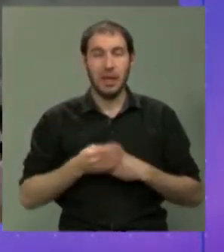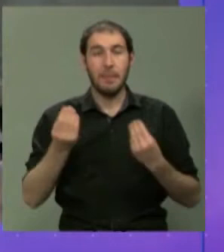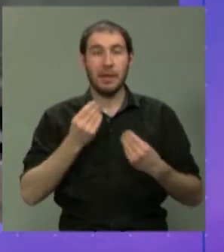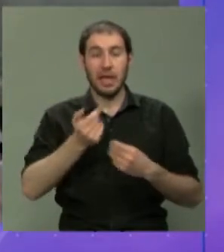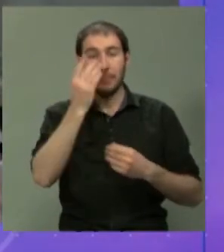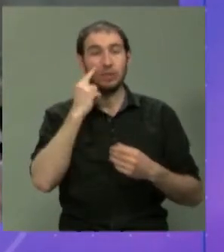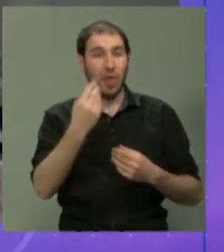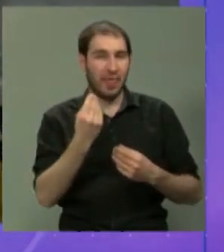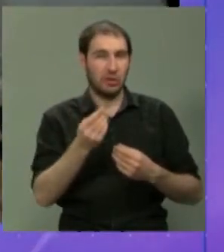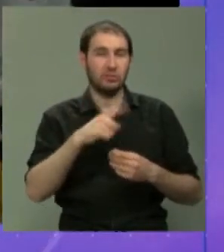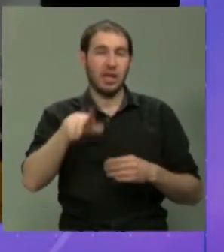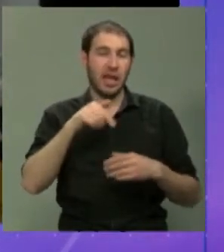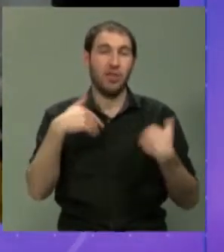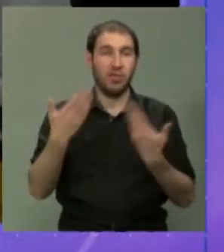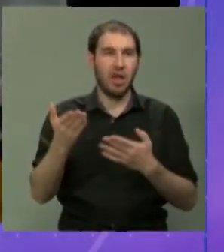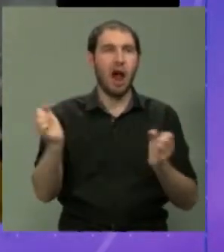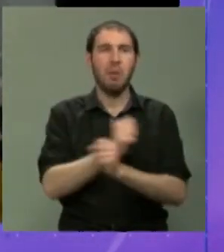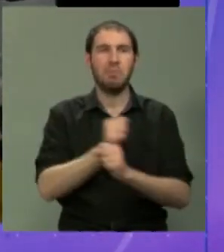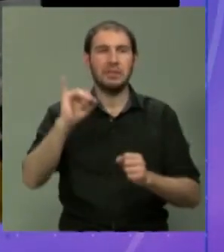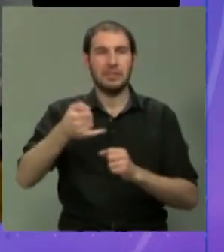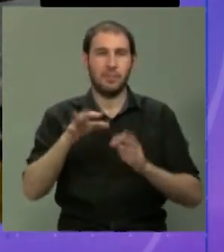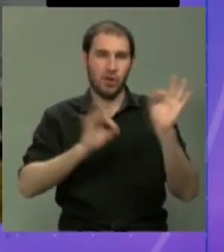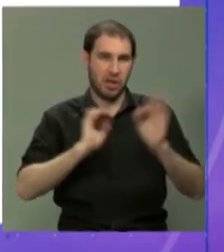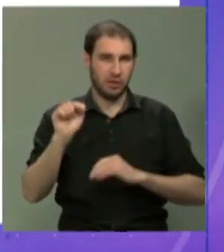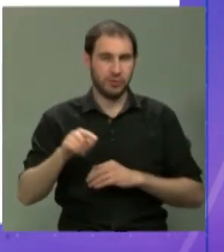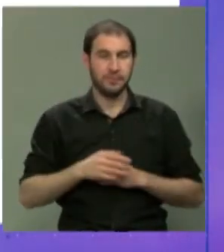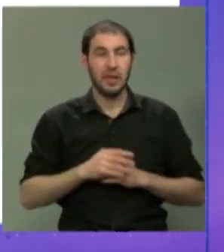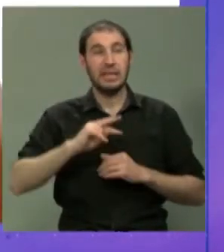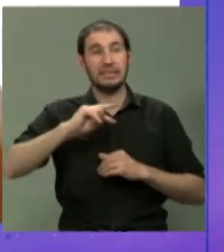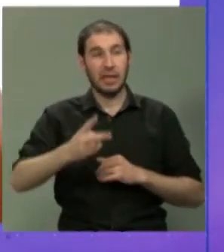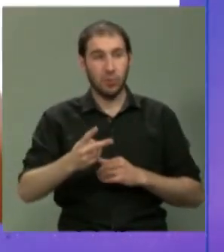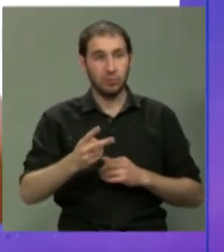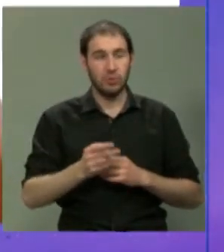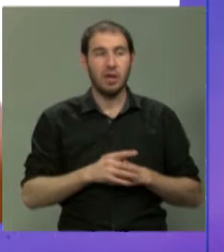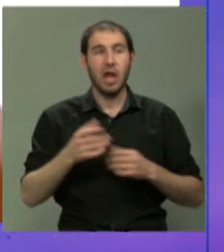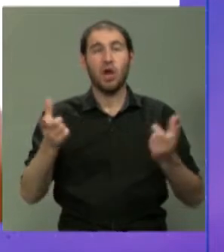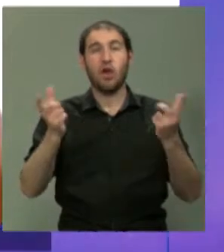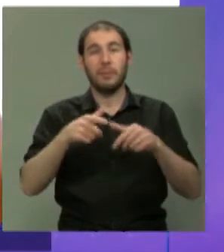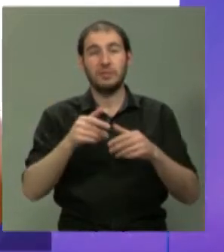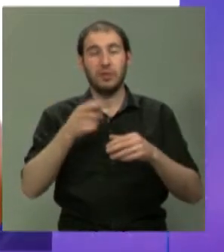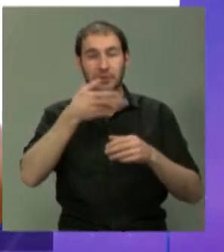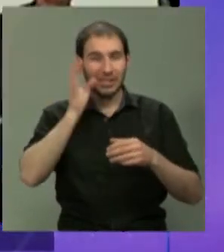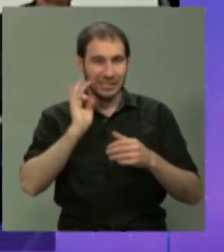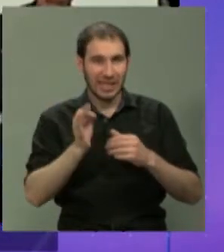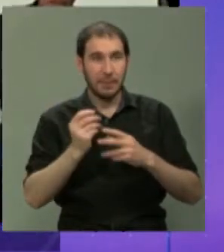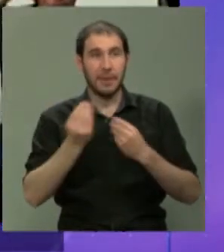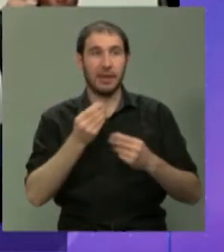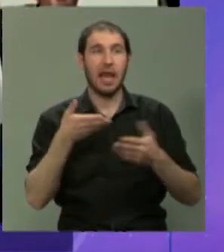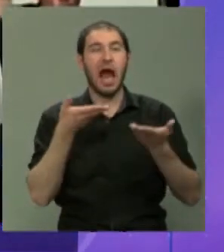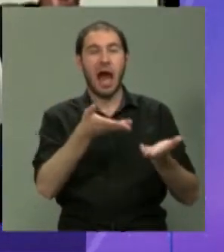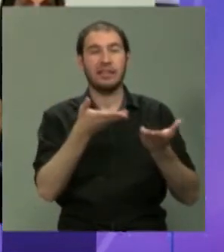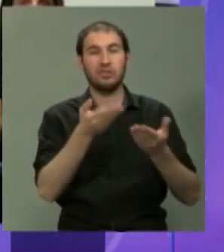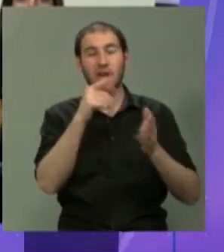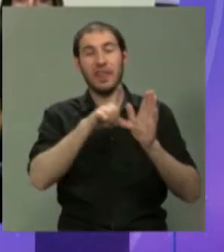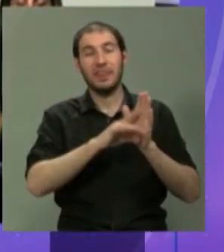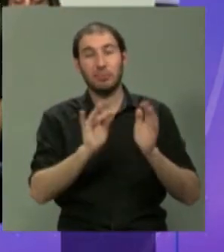los ciudadanos los que le otorgan legitimidad al proyecto. Segundo, conformar una comisión de expertos para que asesore a los